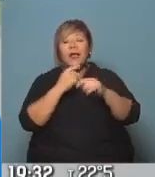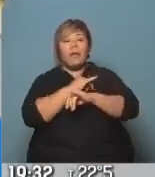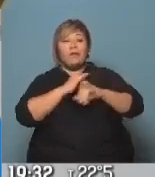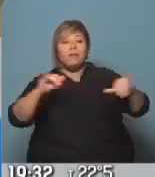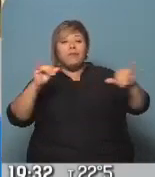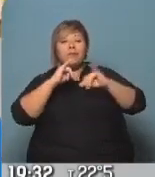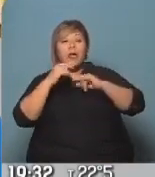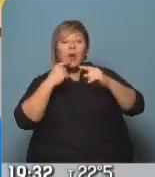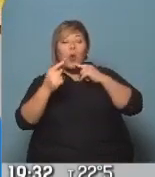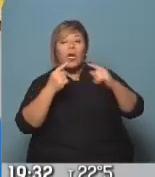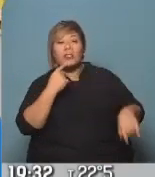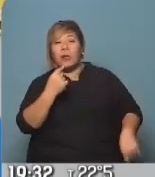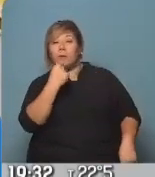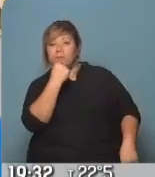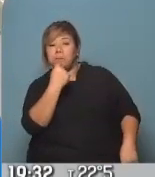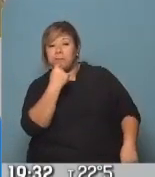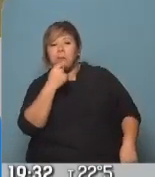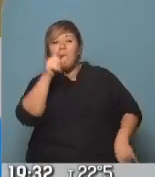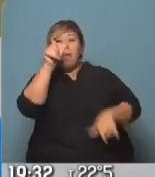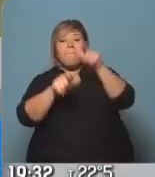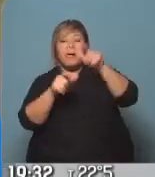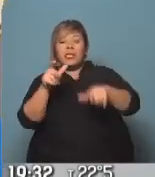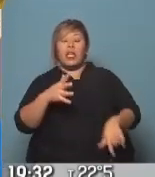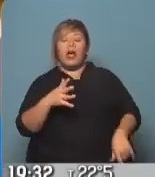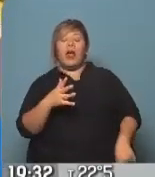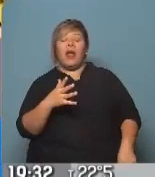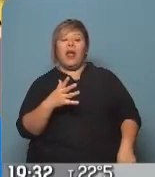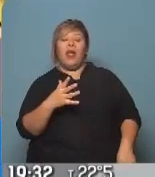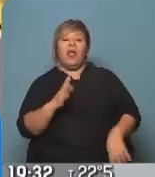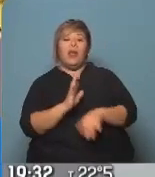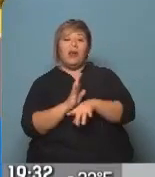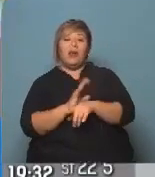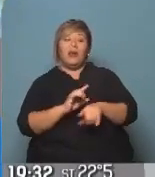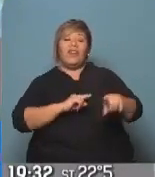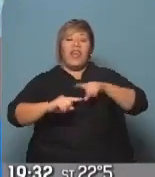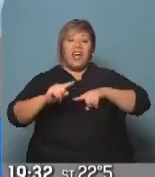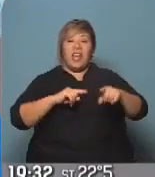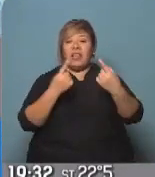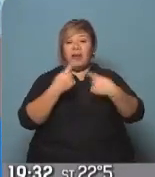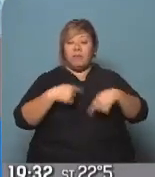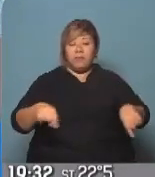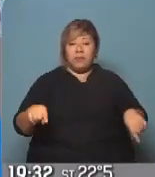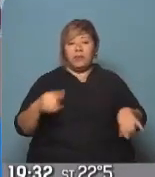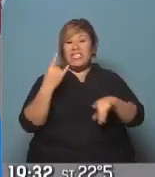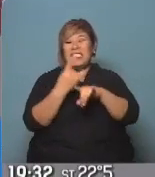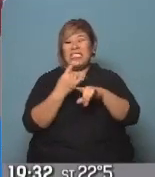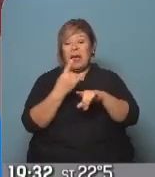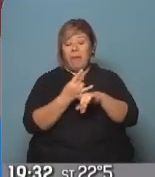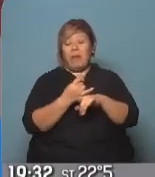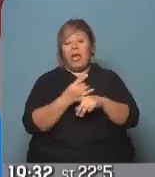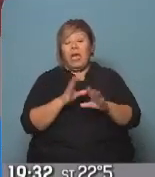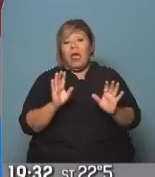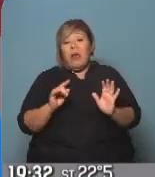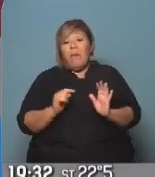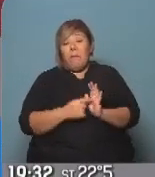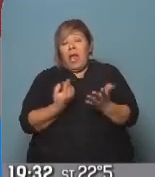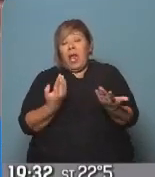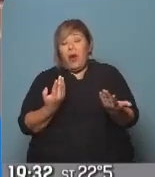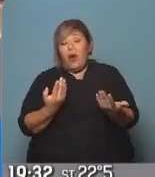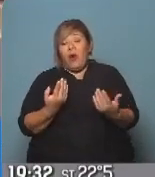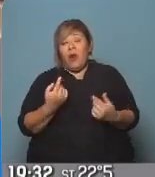las especulaciones que los dirigentes, los partidos y los electores hacen de cara a la elección. Pero yo no descartaría para